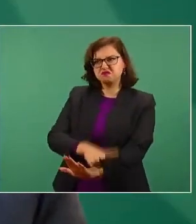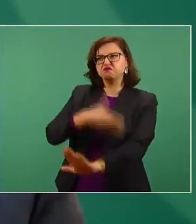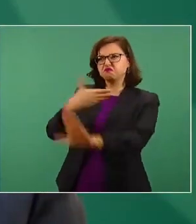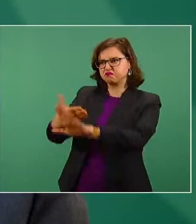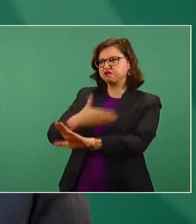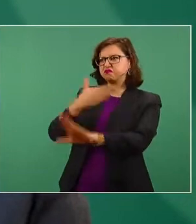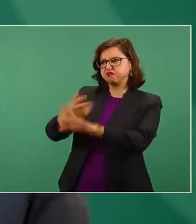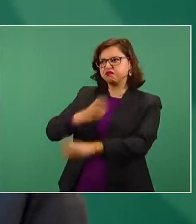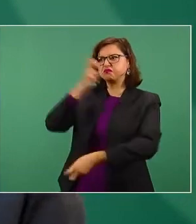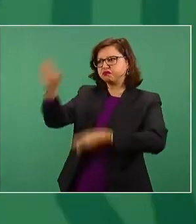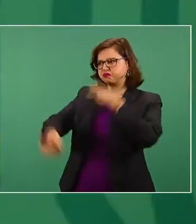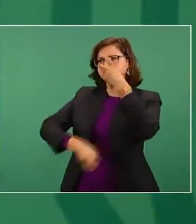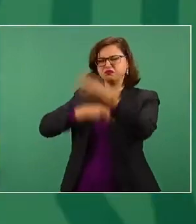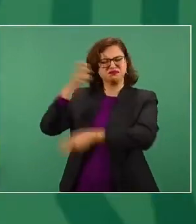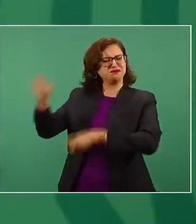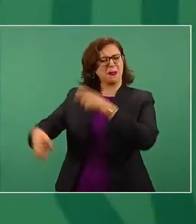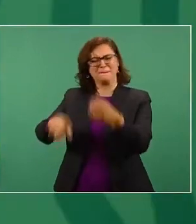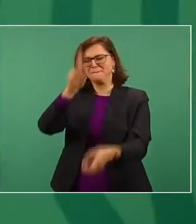más atacado que nosotros,